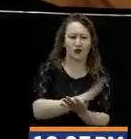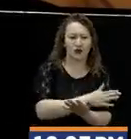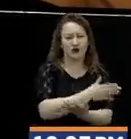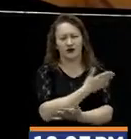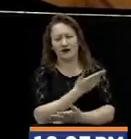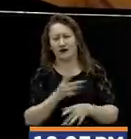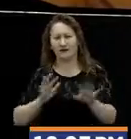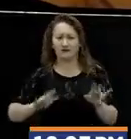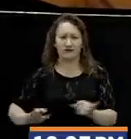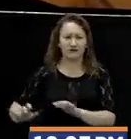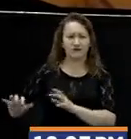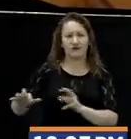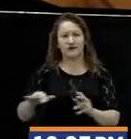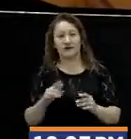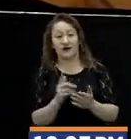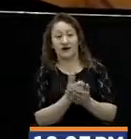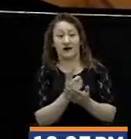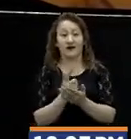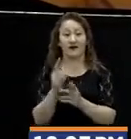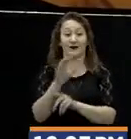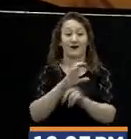música, libros y cultura.